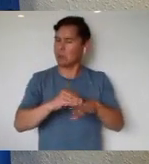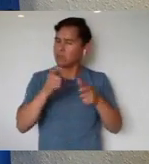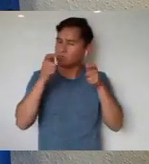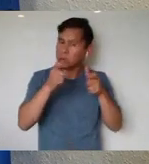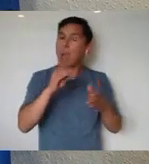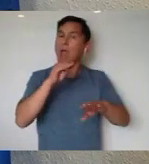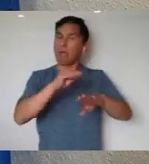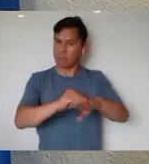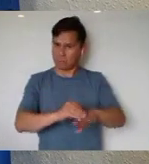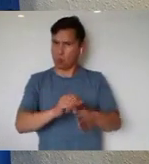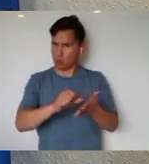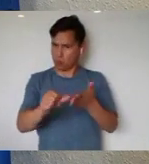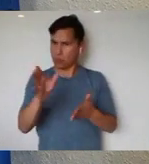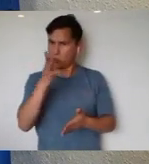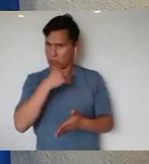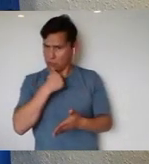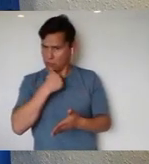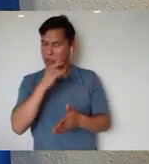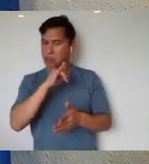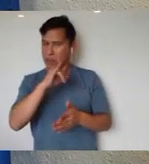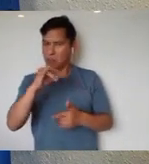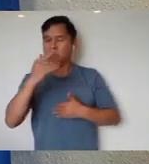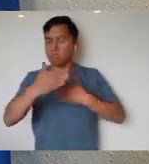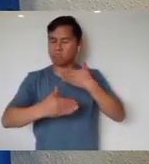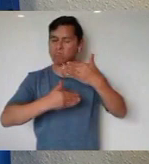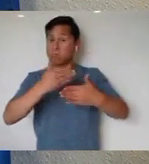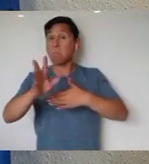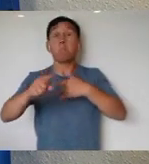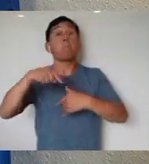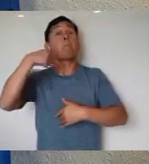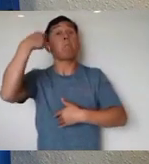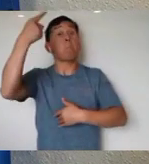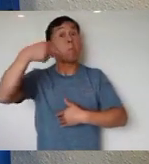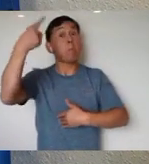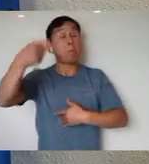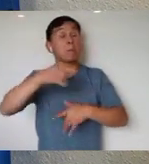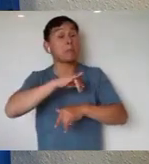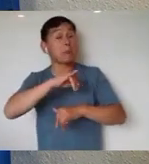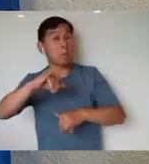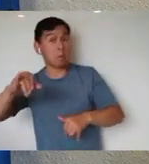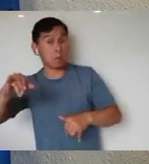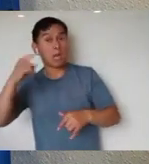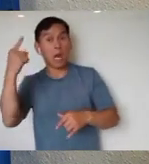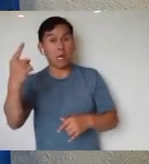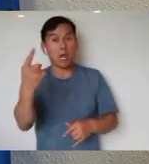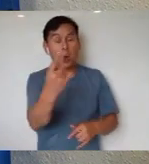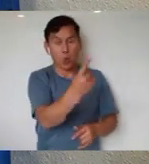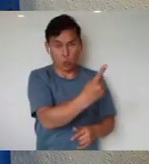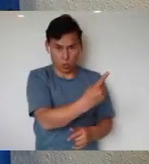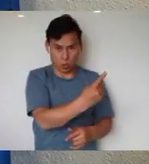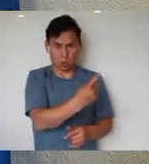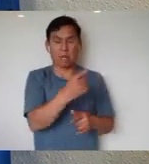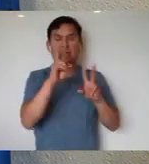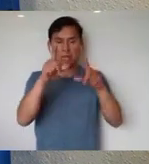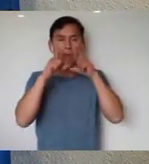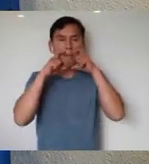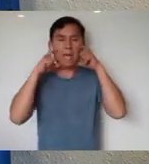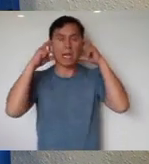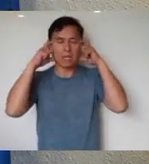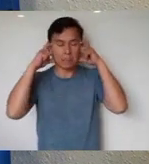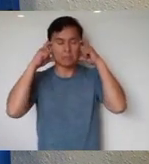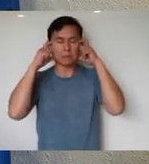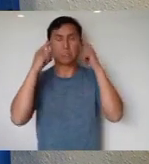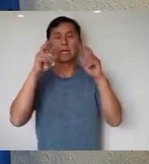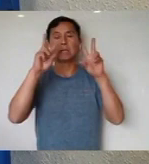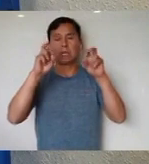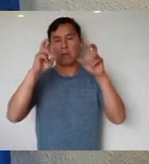esta fiscalización, para que las familias comiencen a trabajar de a poco en la implementación de cada uno de ellos de estas